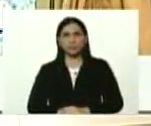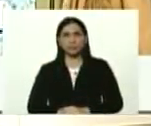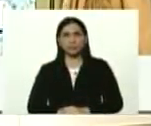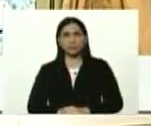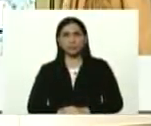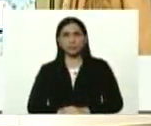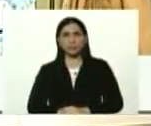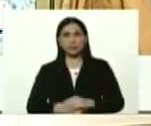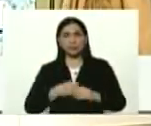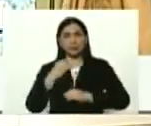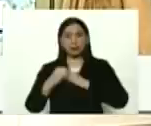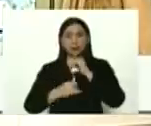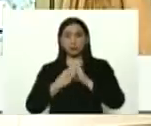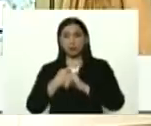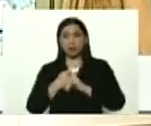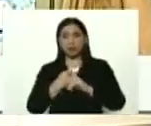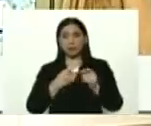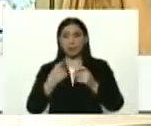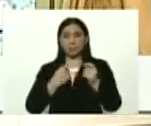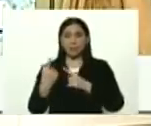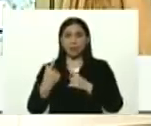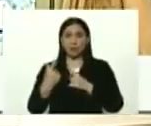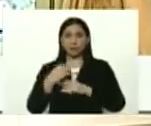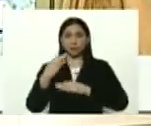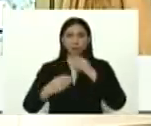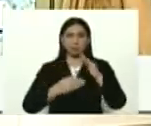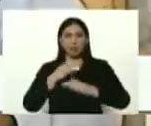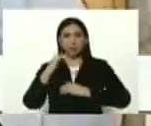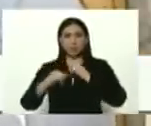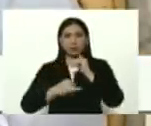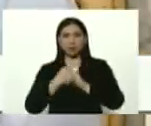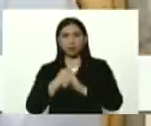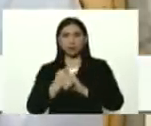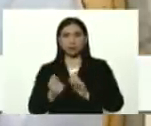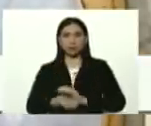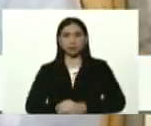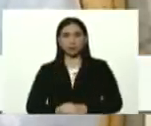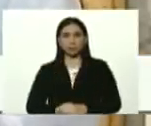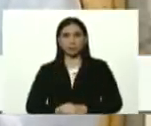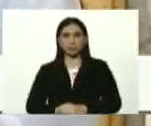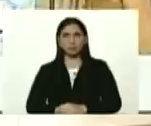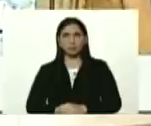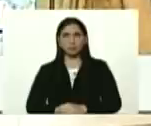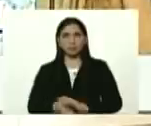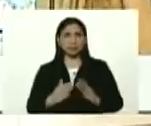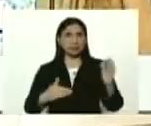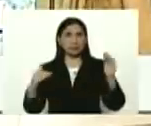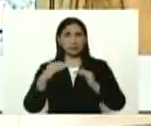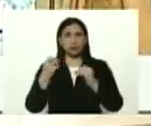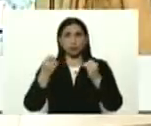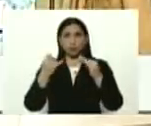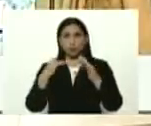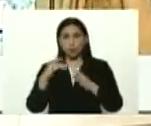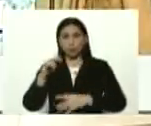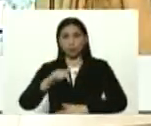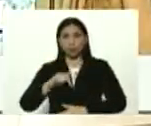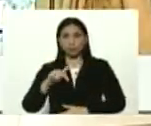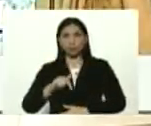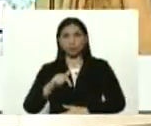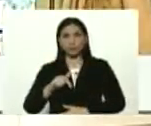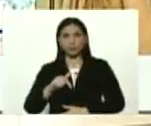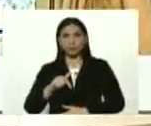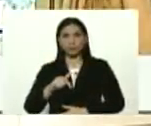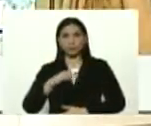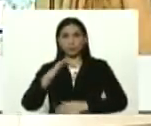casos internacionales importados de transmisión internacional, siendo alto el número de hoy